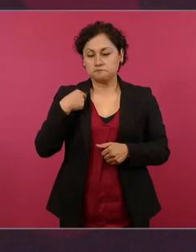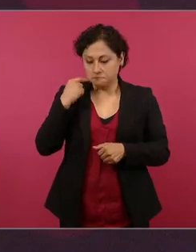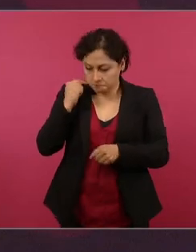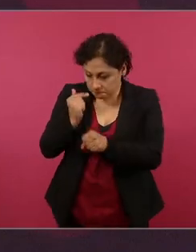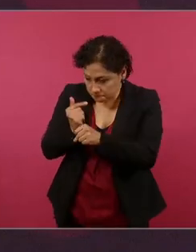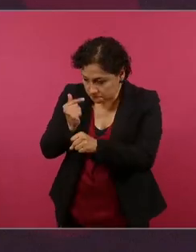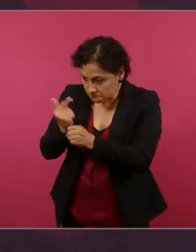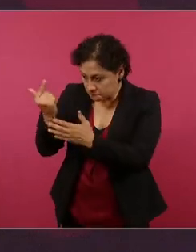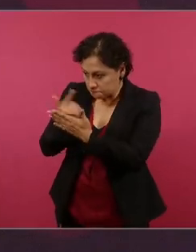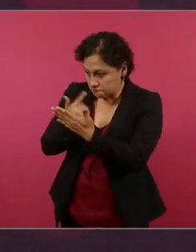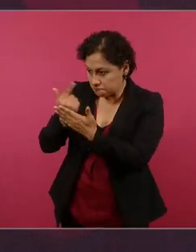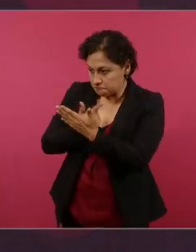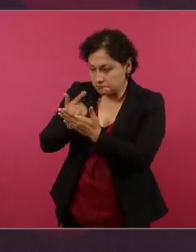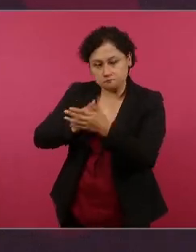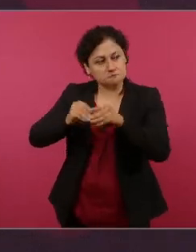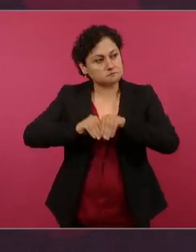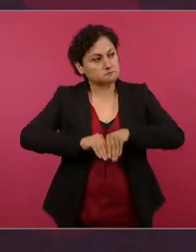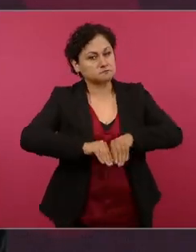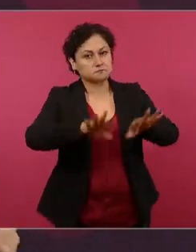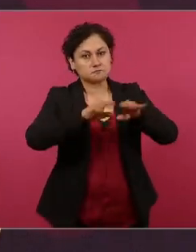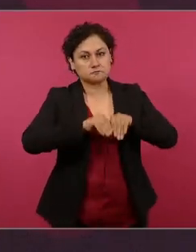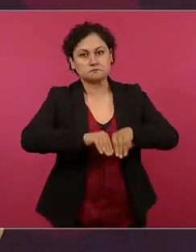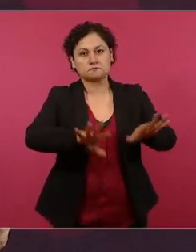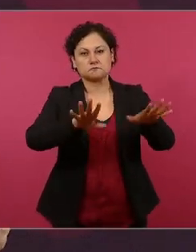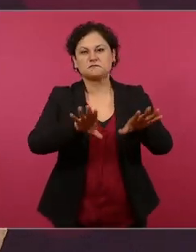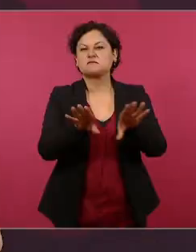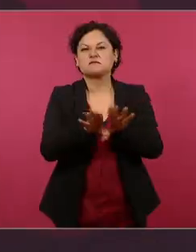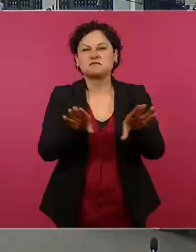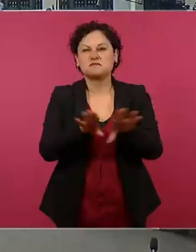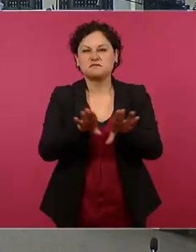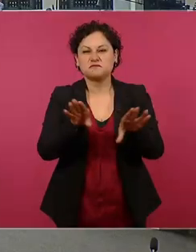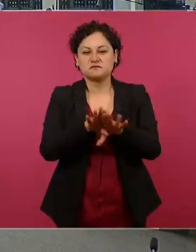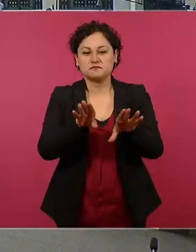en un sistema de teléfono,